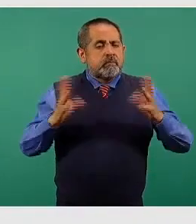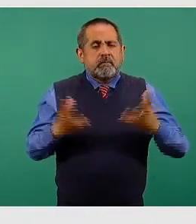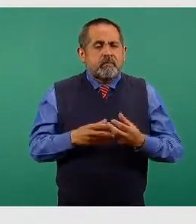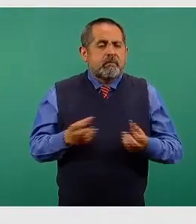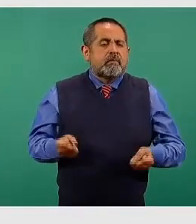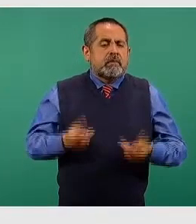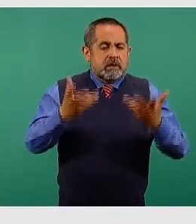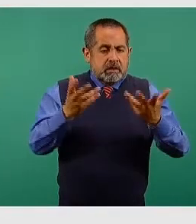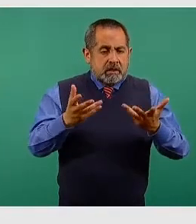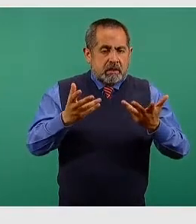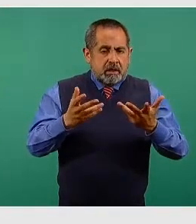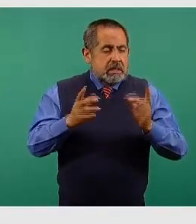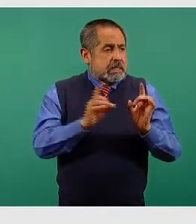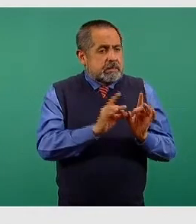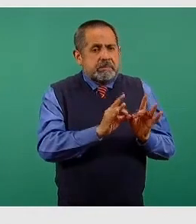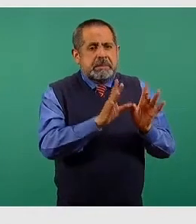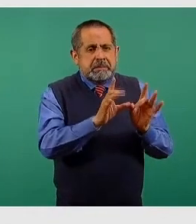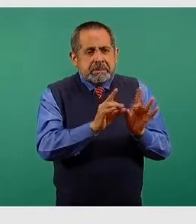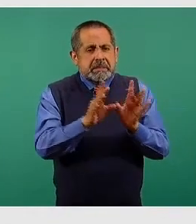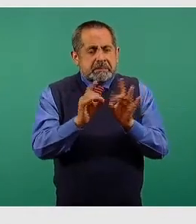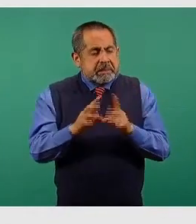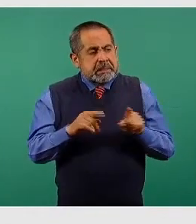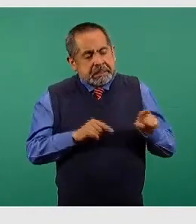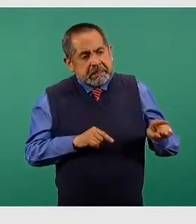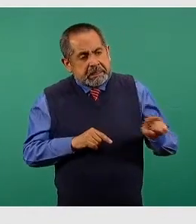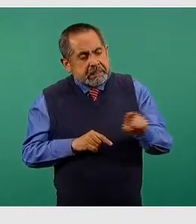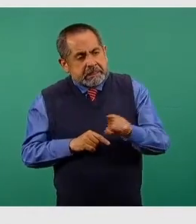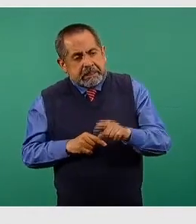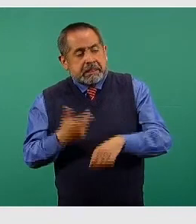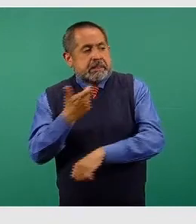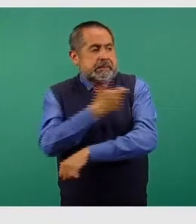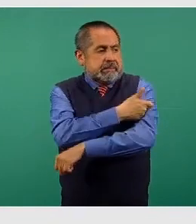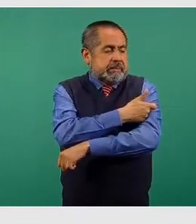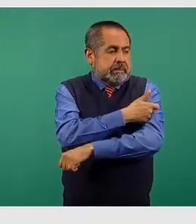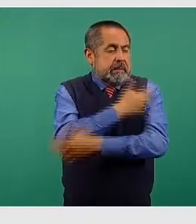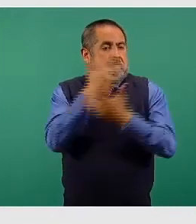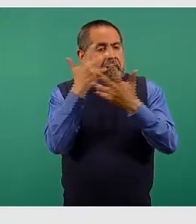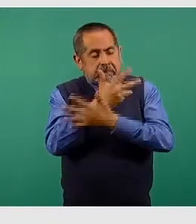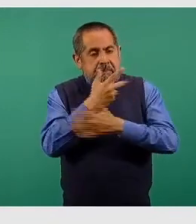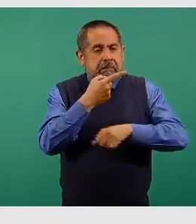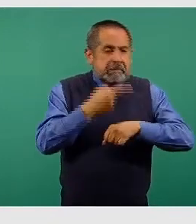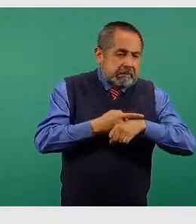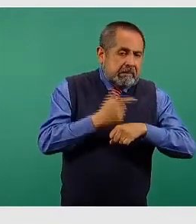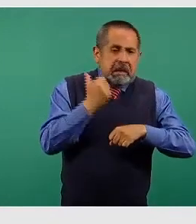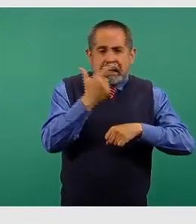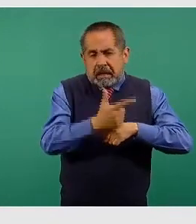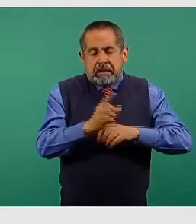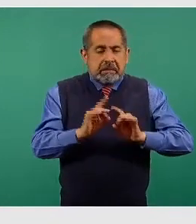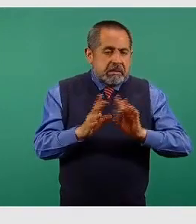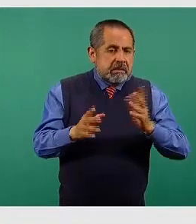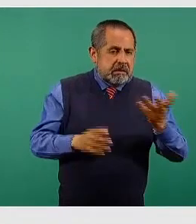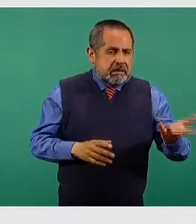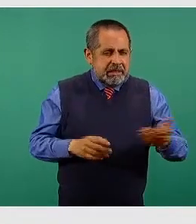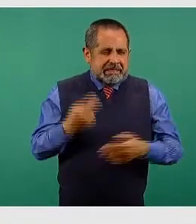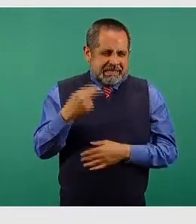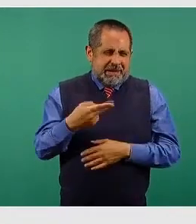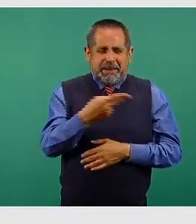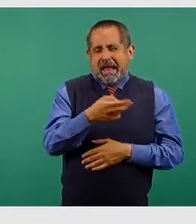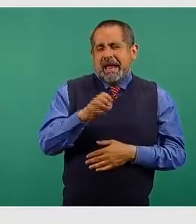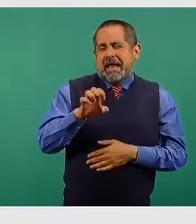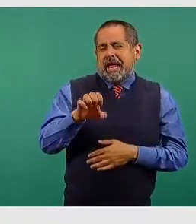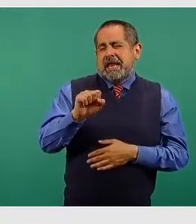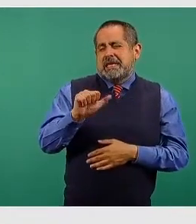obviamente, de los eventos supuestamente asociados a vacunación e inmunización, los SAVIs,